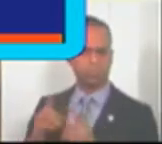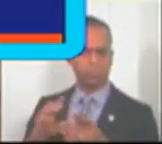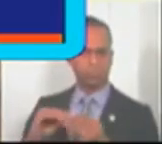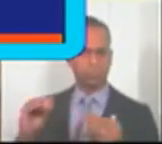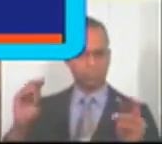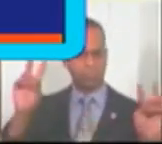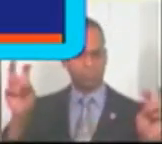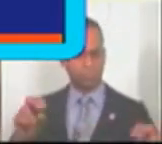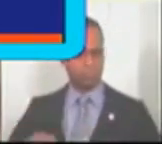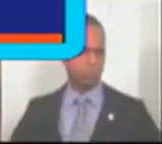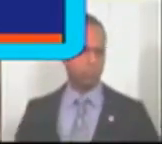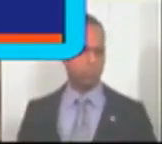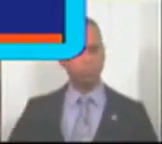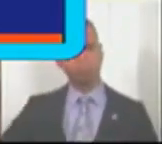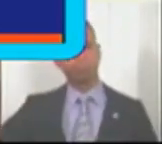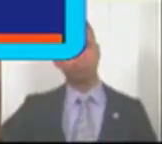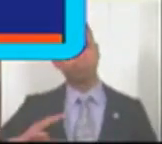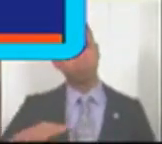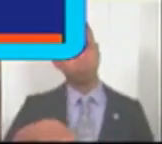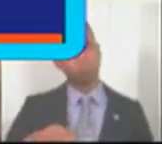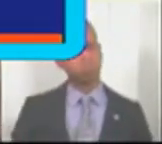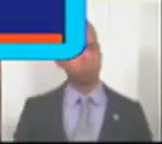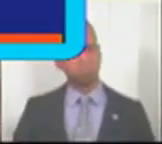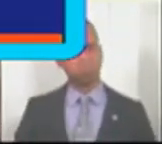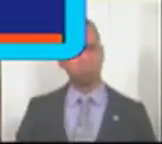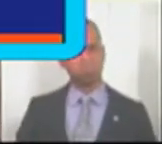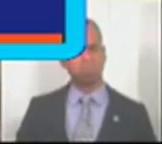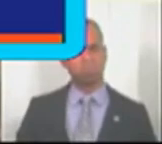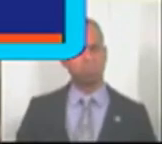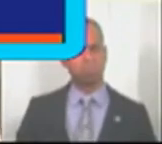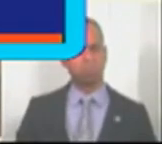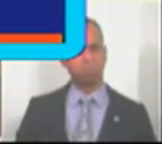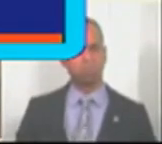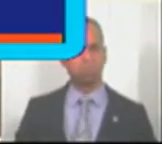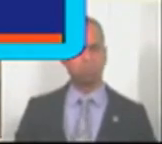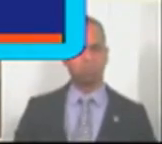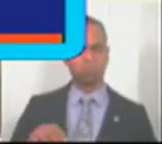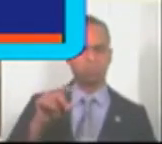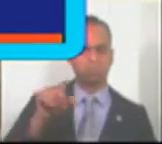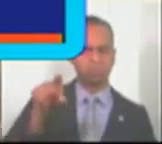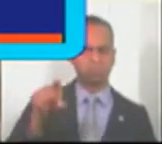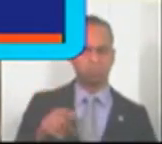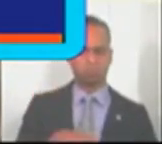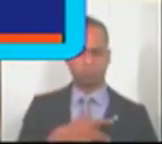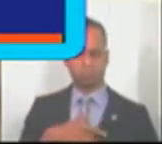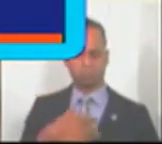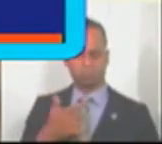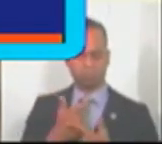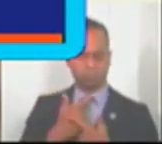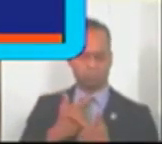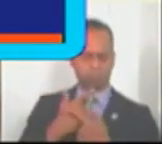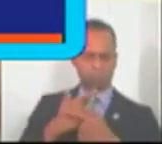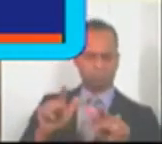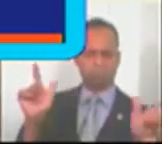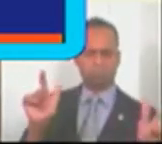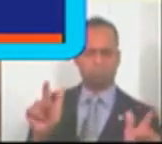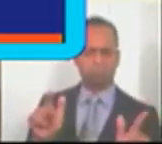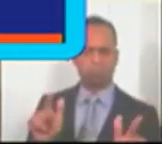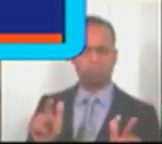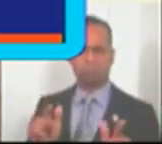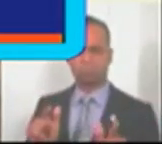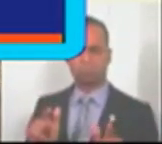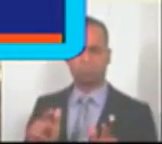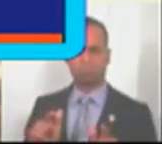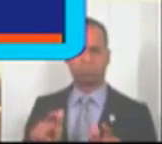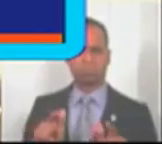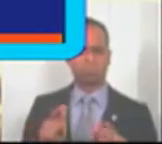y diciendo, oiga, cuando alguien se siente libre porque vulnera